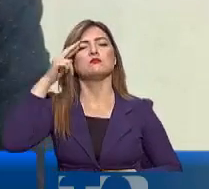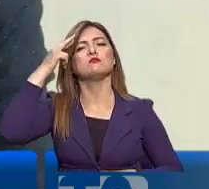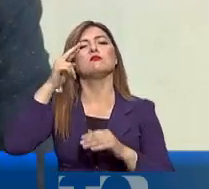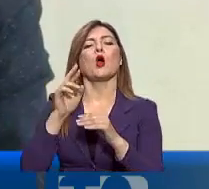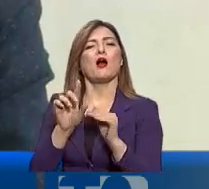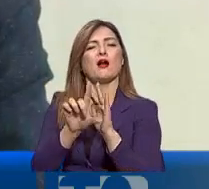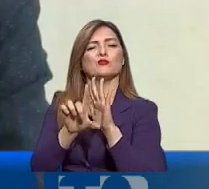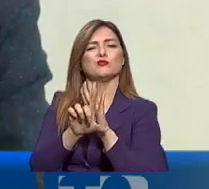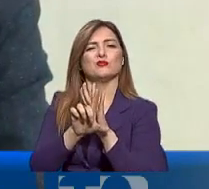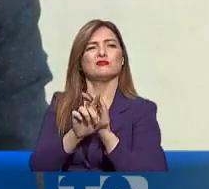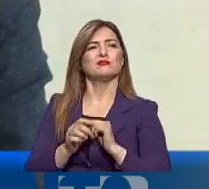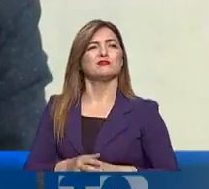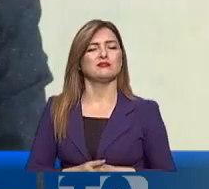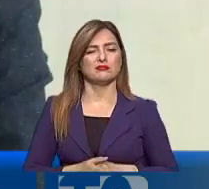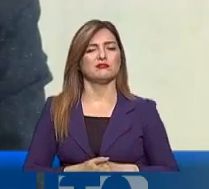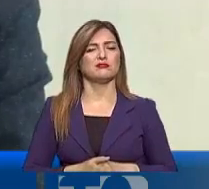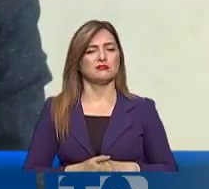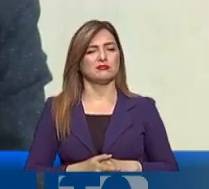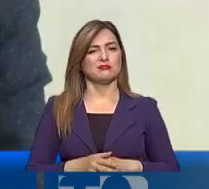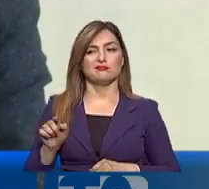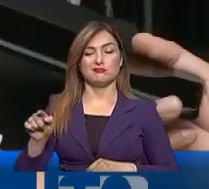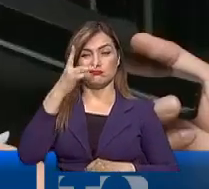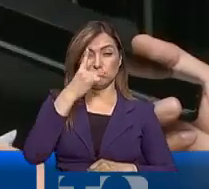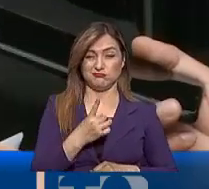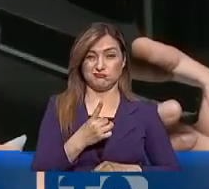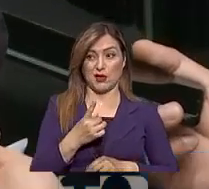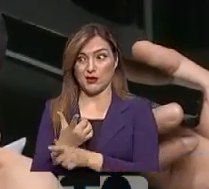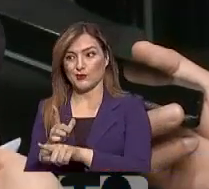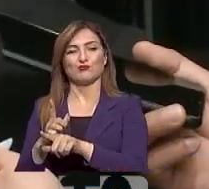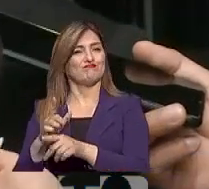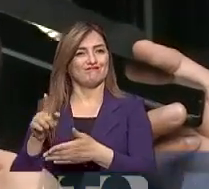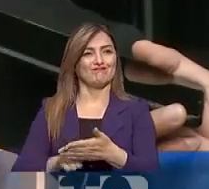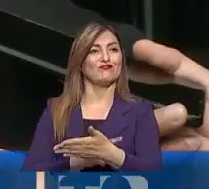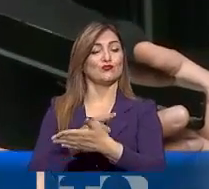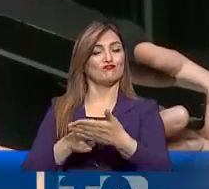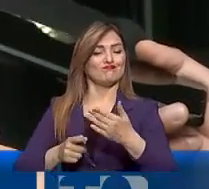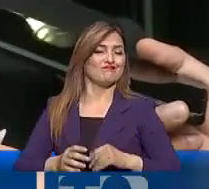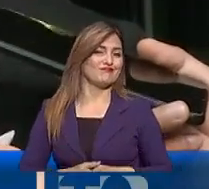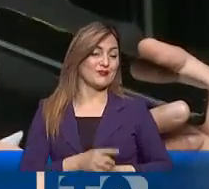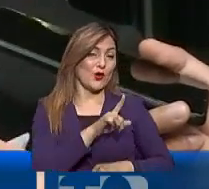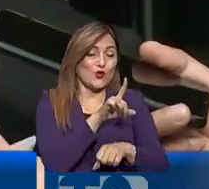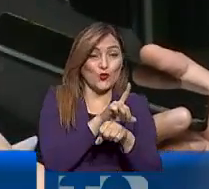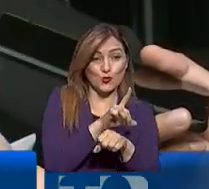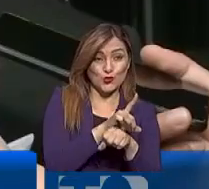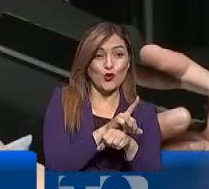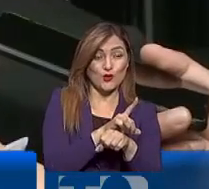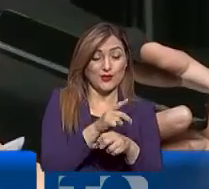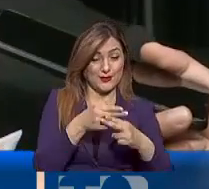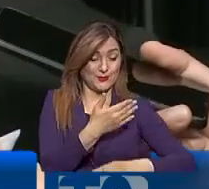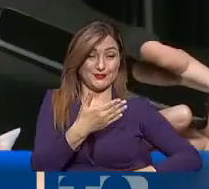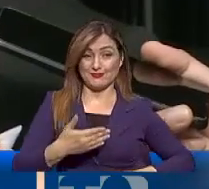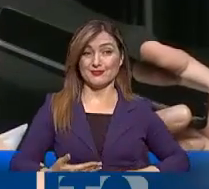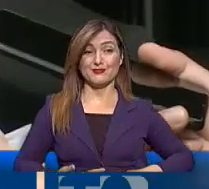le afecta de nulidad insanable a esa decisión. Tal parece que la decisión de la doctora María del Carmen